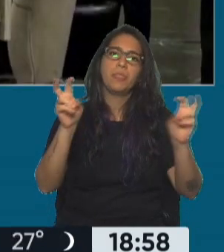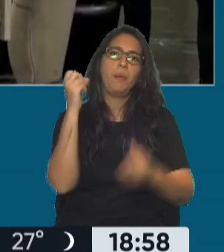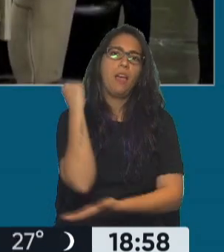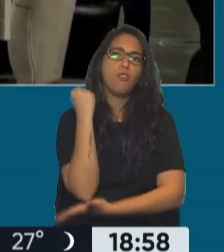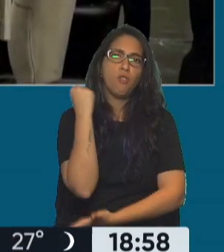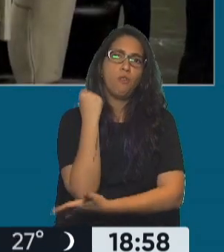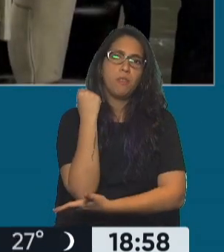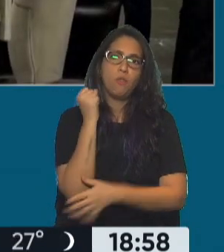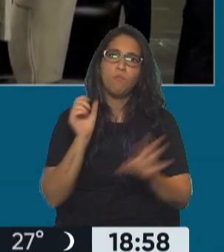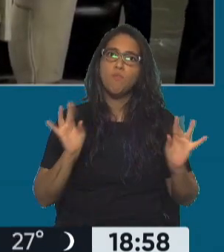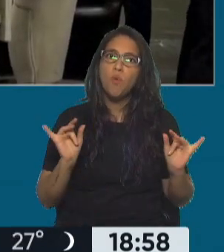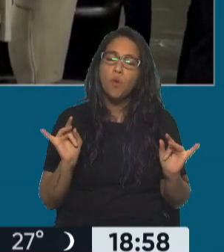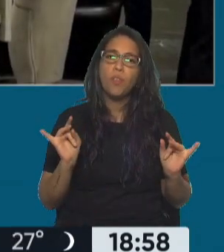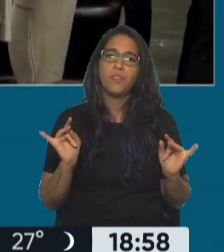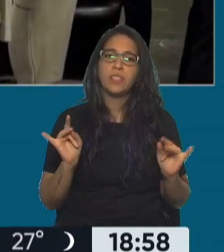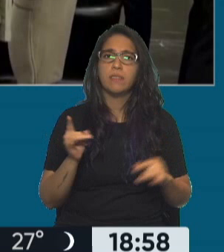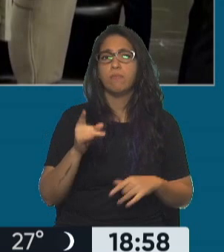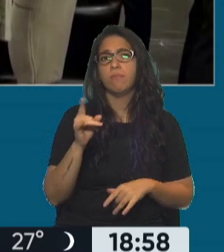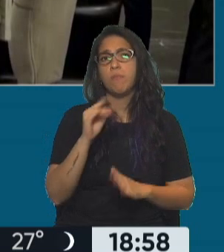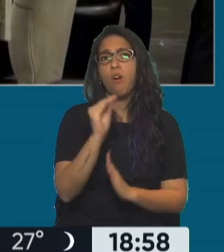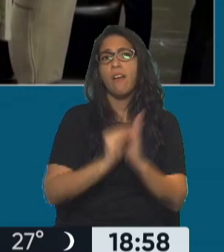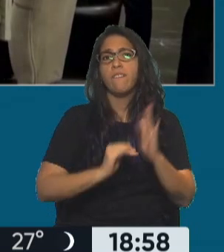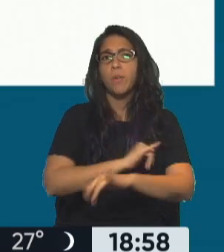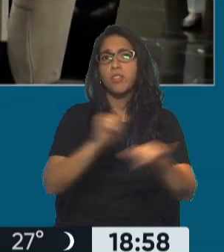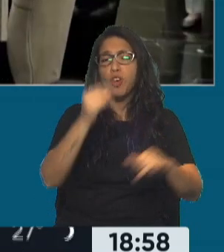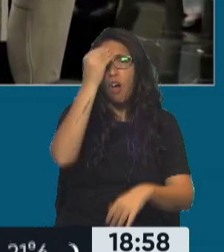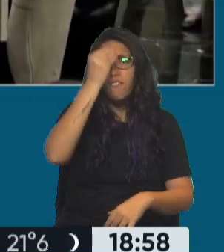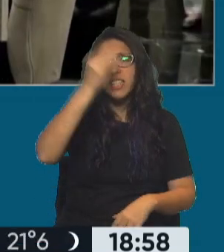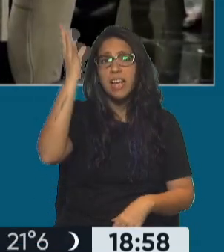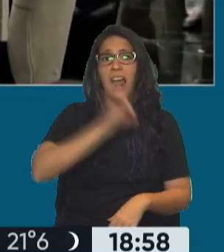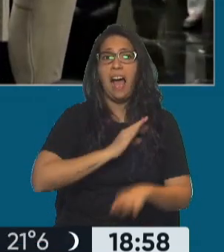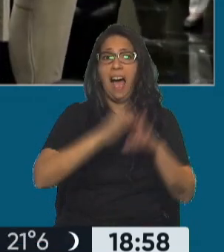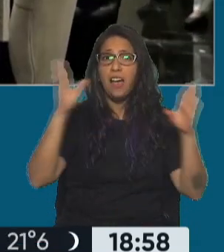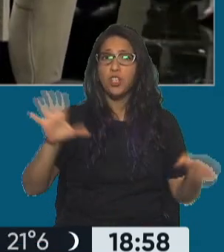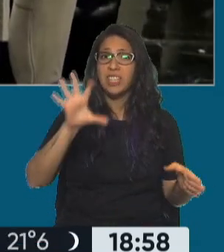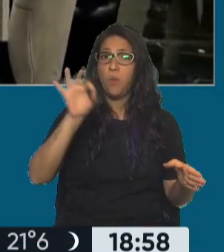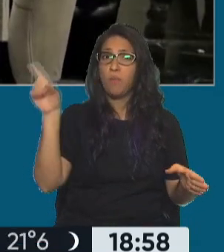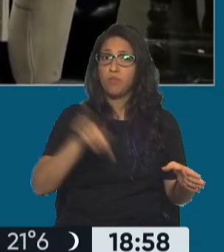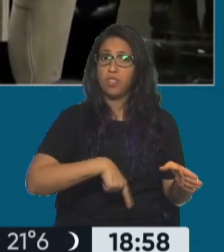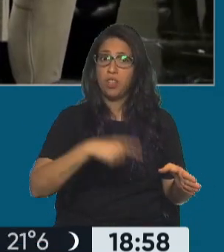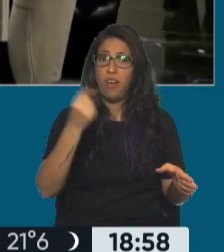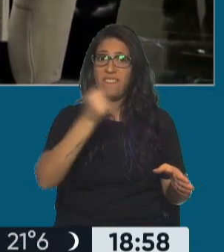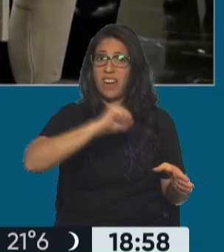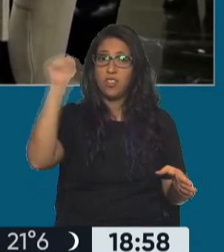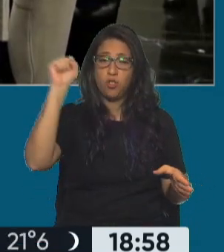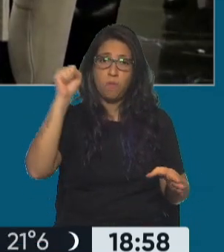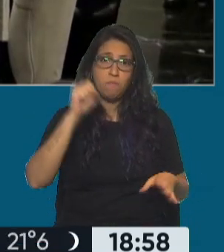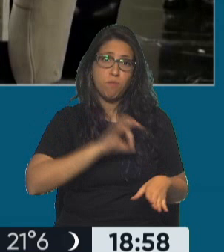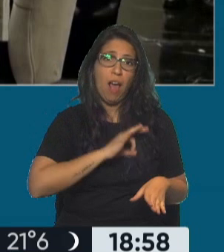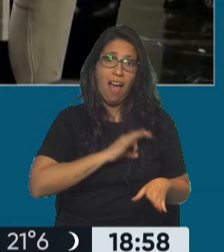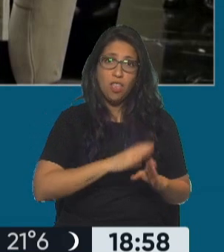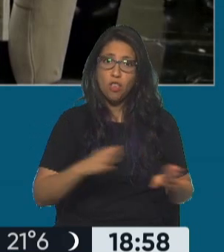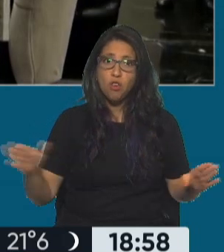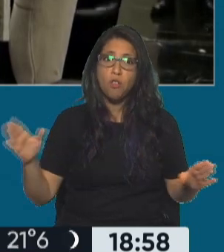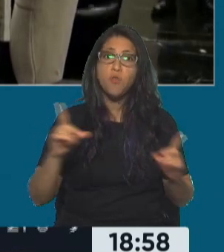muy compleja, porque según los datos oficiales tienen una inflación anual del 50%, según las encuestas, los números